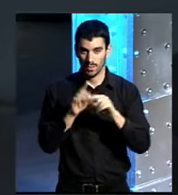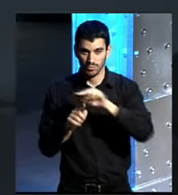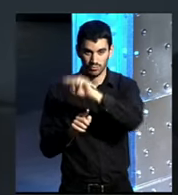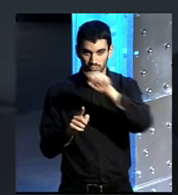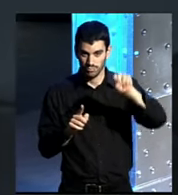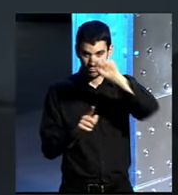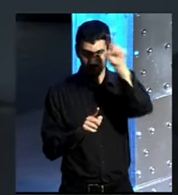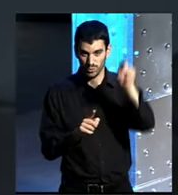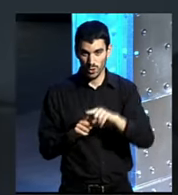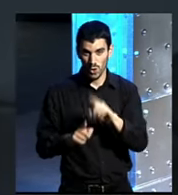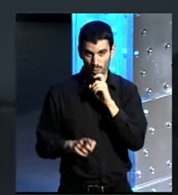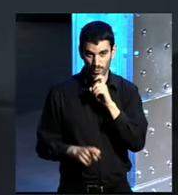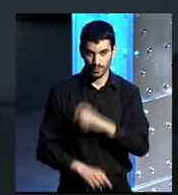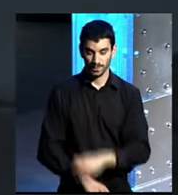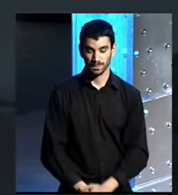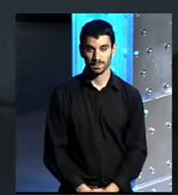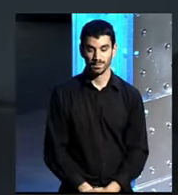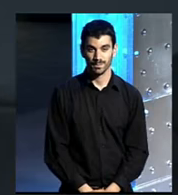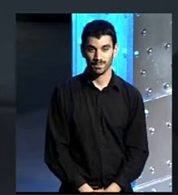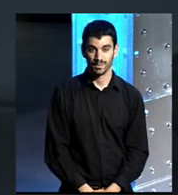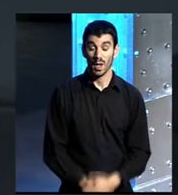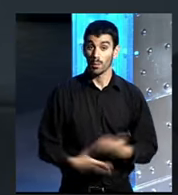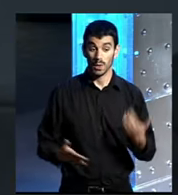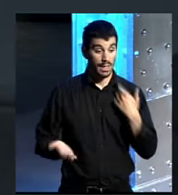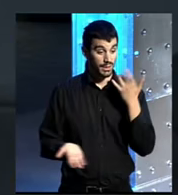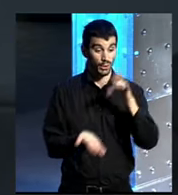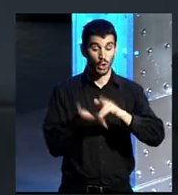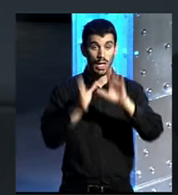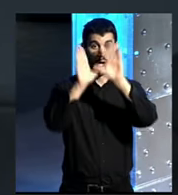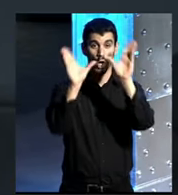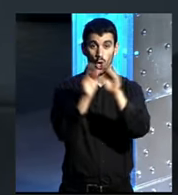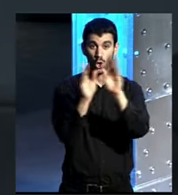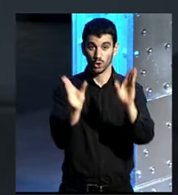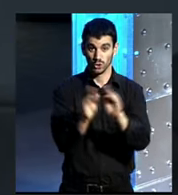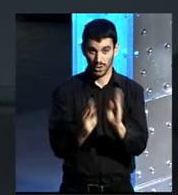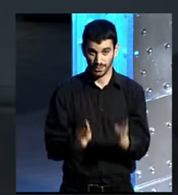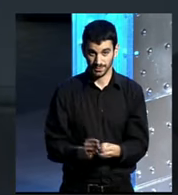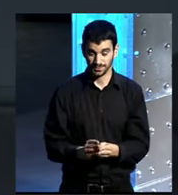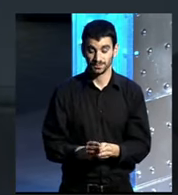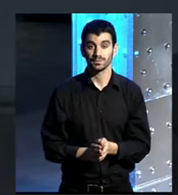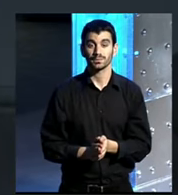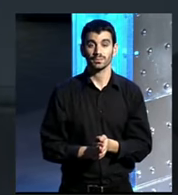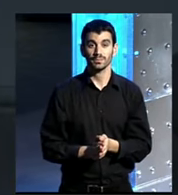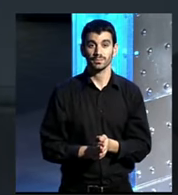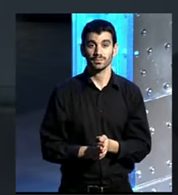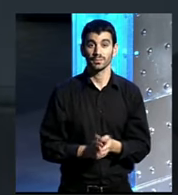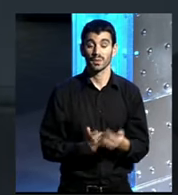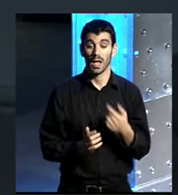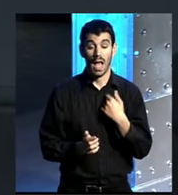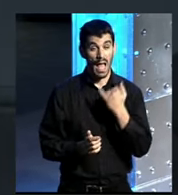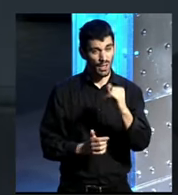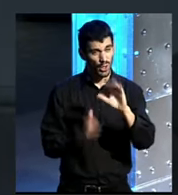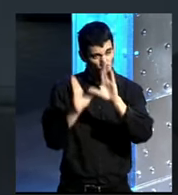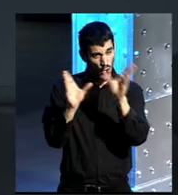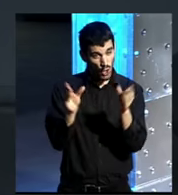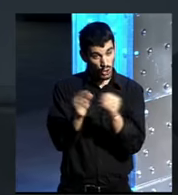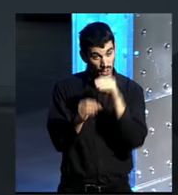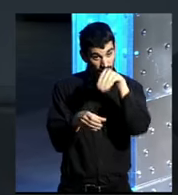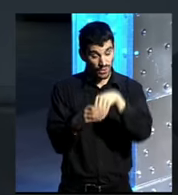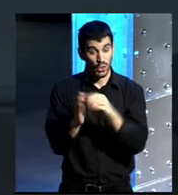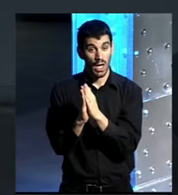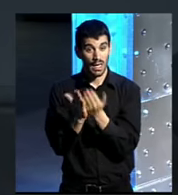Bueno, entonces vamos ya a pasar a las conclusiones. En el apartado de conclusiones del libro